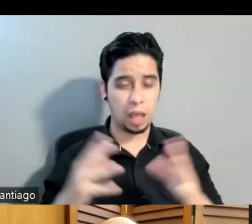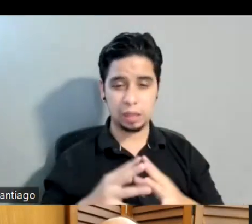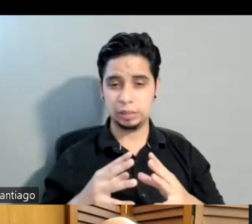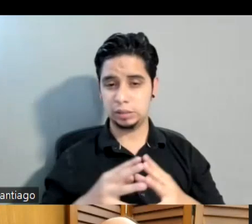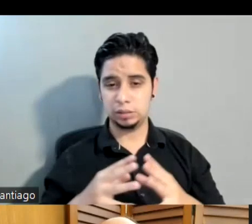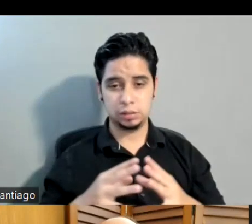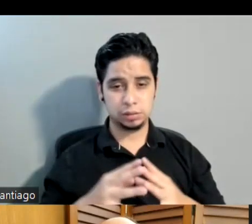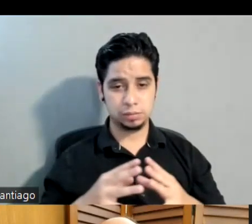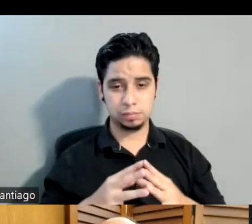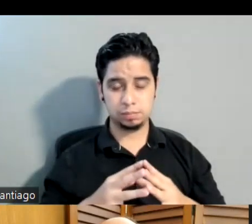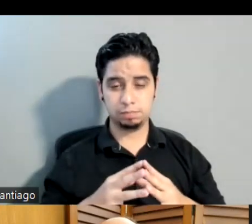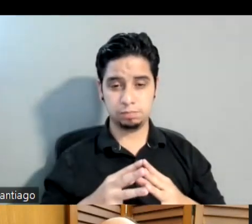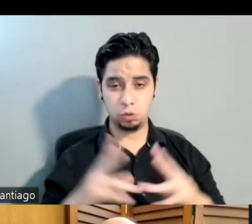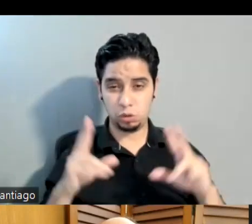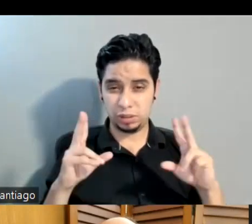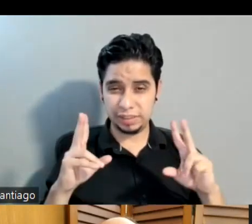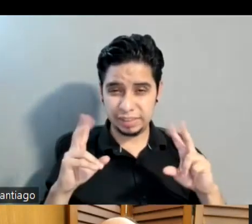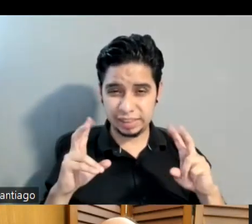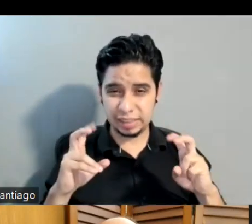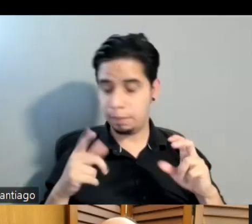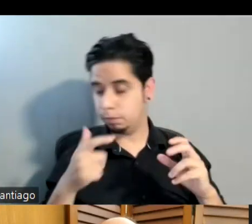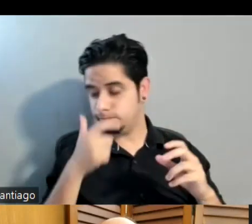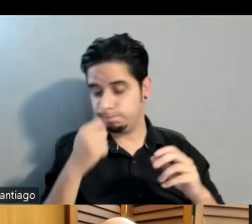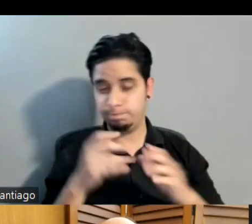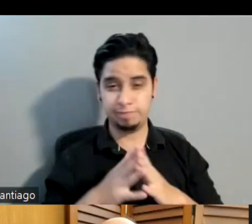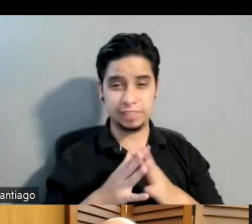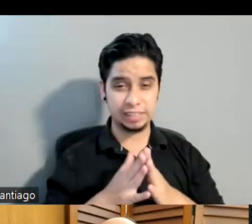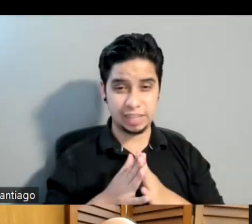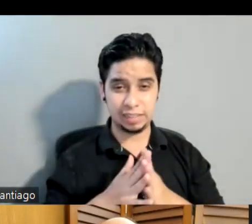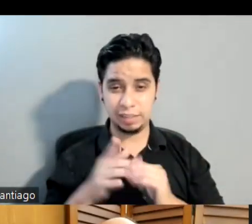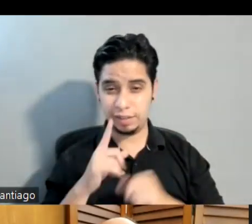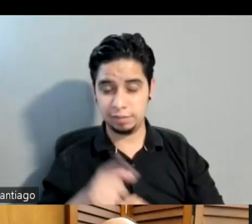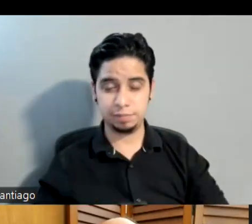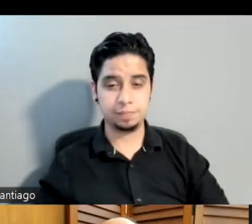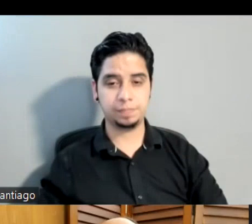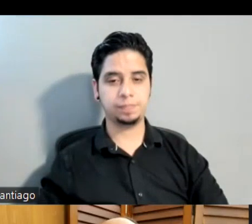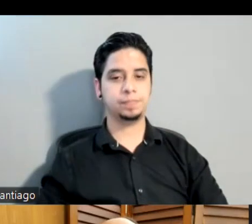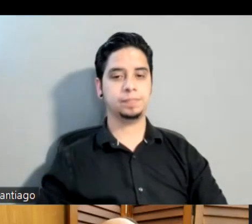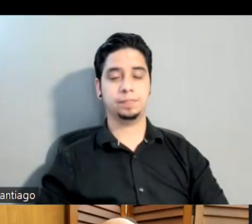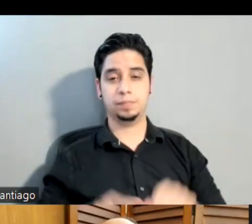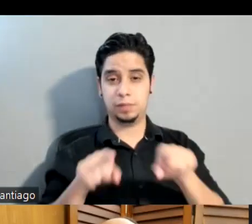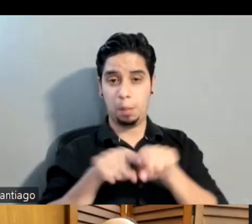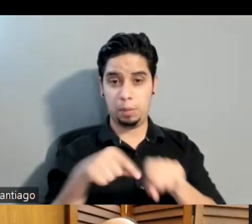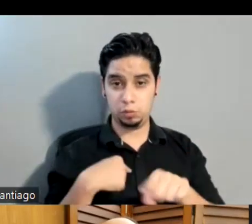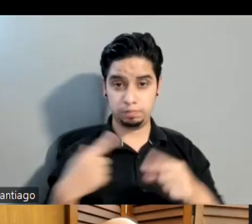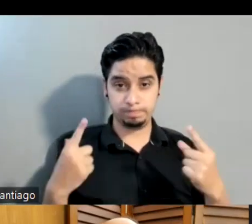porque son unos temas súper, súper, súper interesantes. Uh-huh. Y entonces también estaba buscando